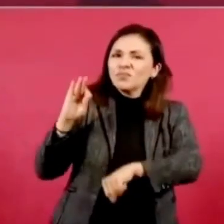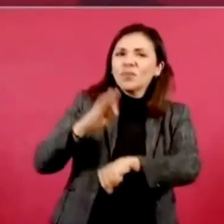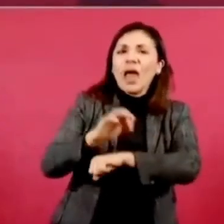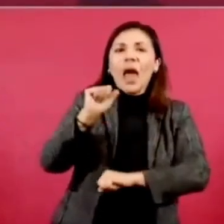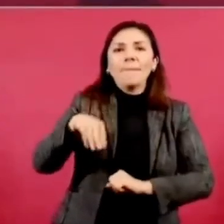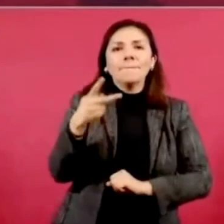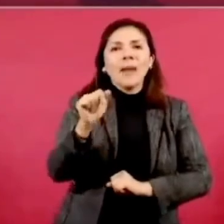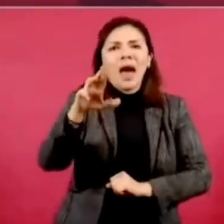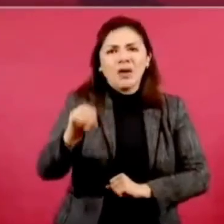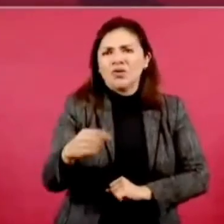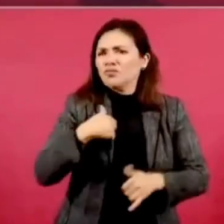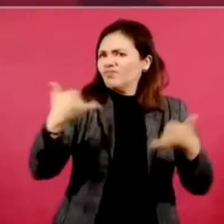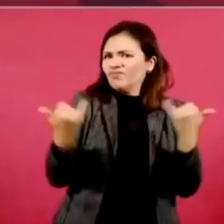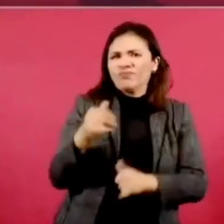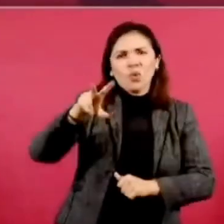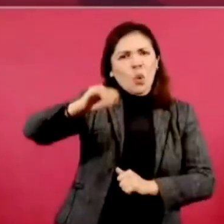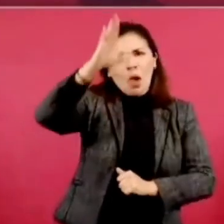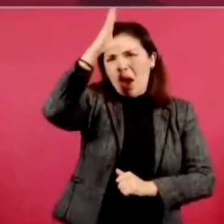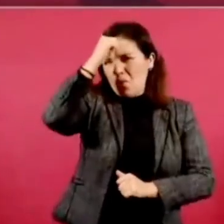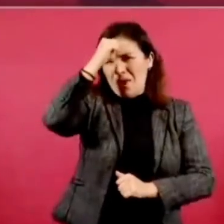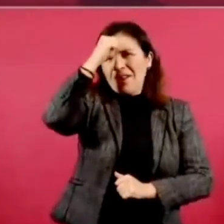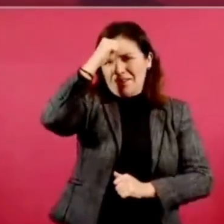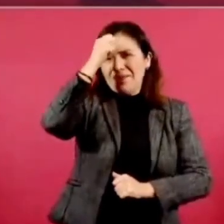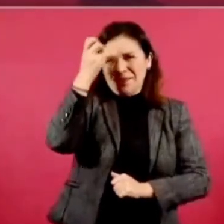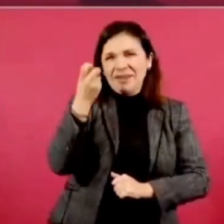nos opusimos,